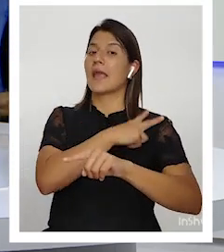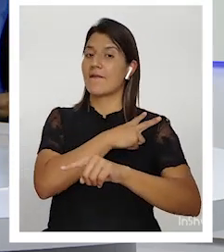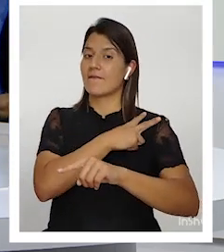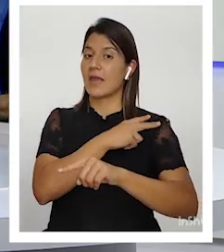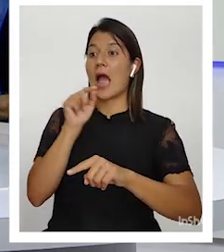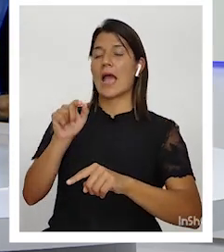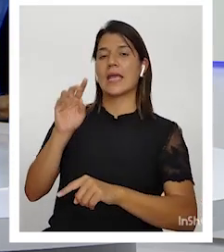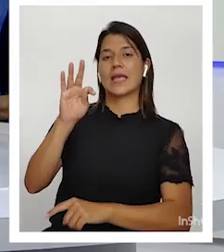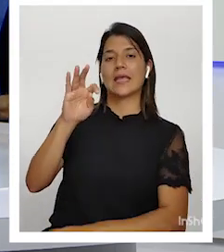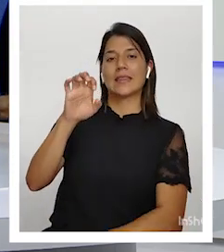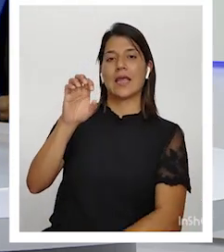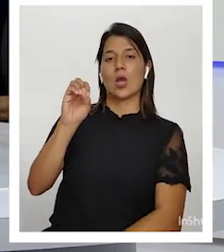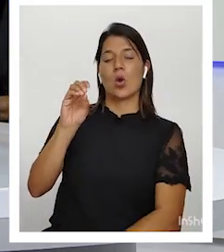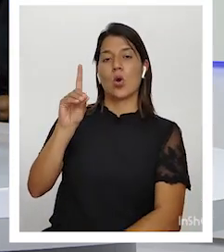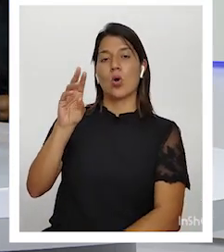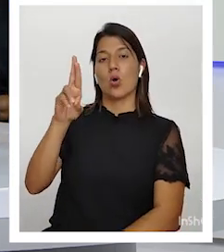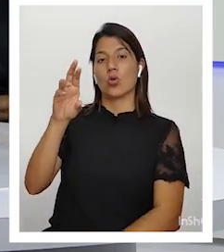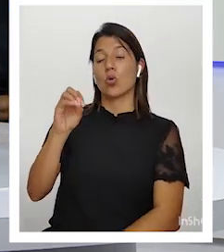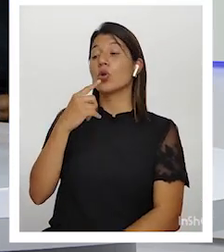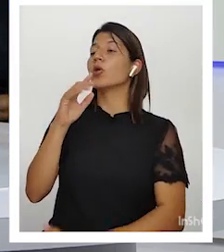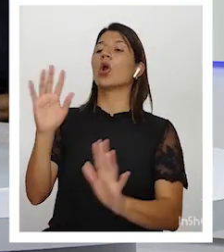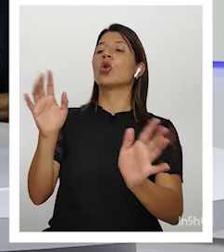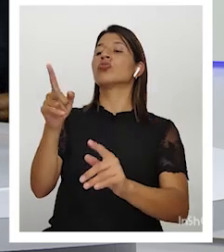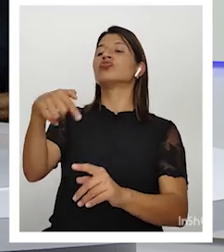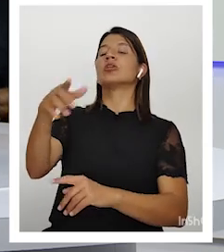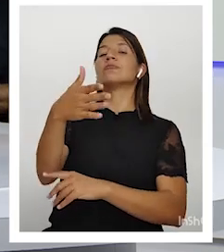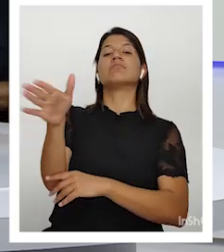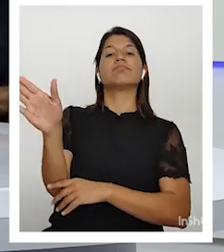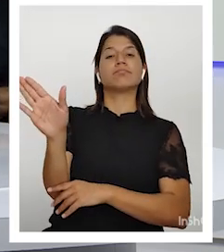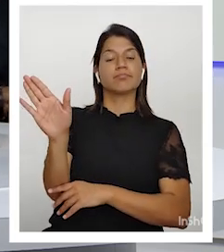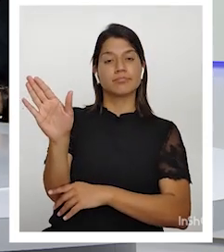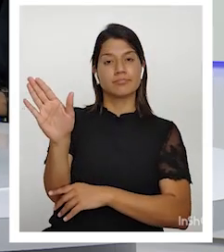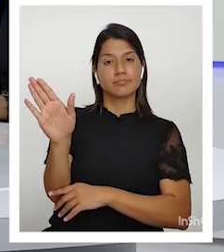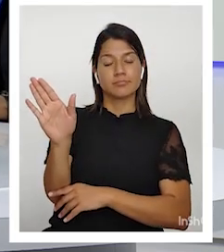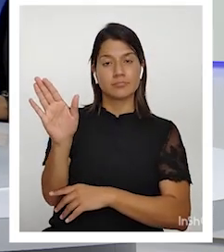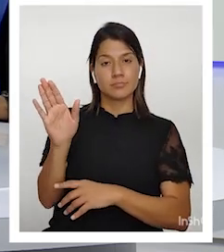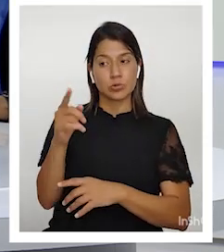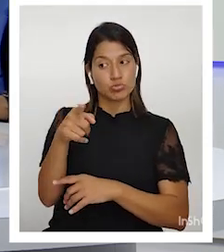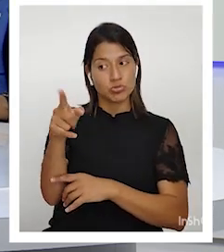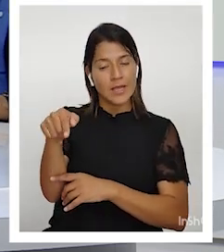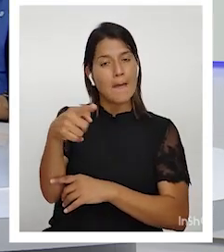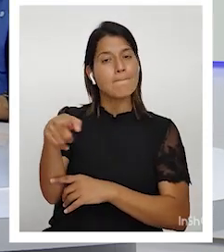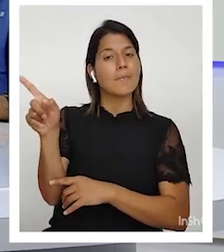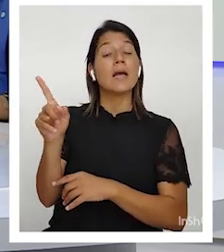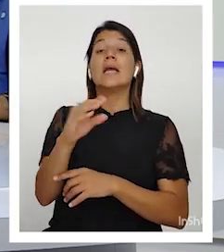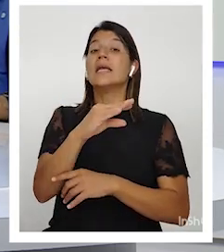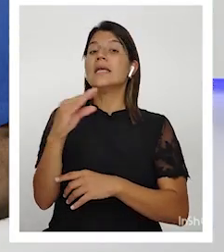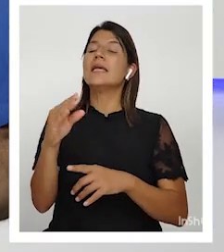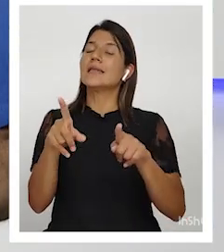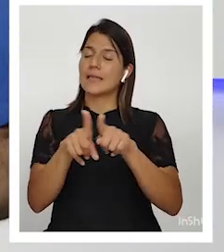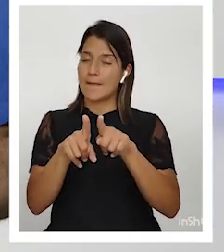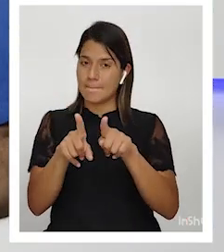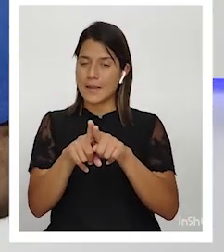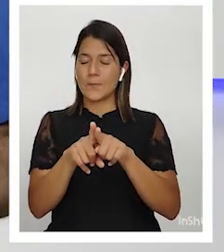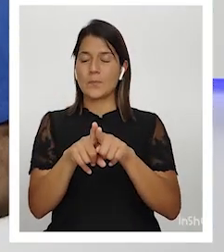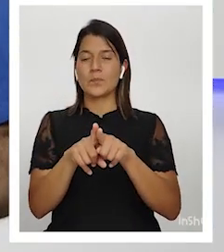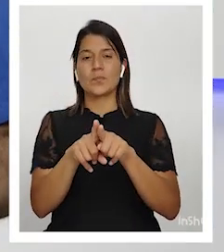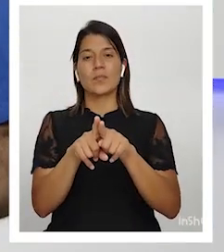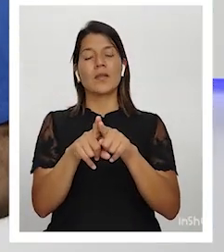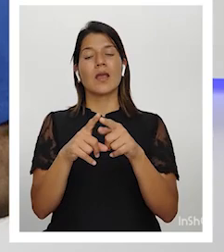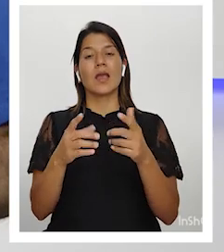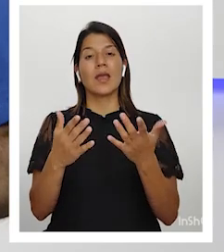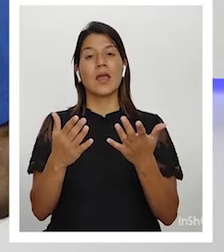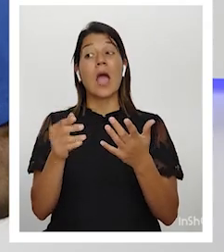don Teodoro y don Teodoro dijo no ustedes se me van verdad y no solo eso sino que ahí se